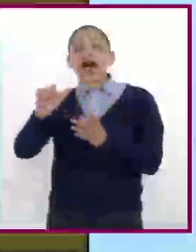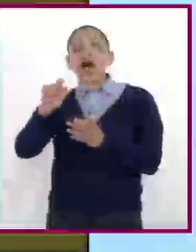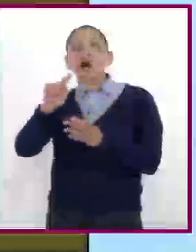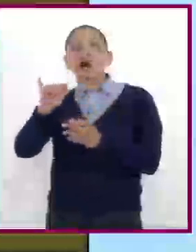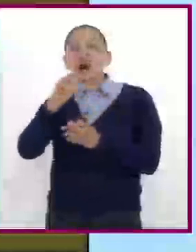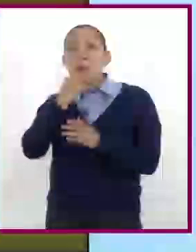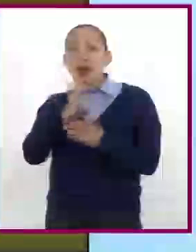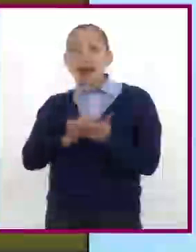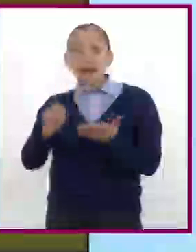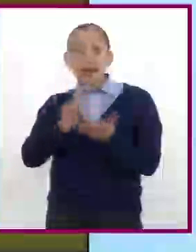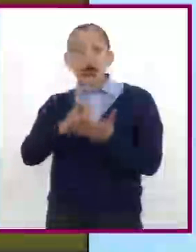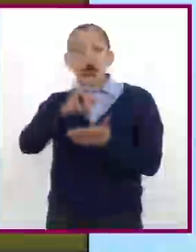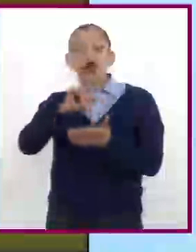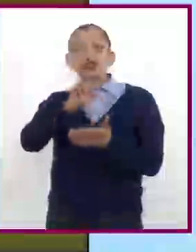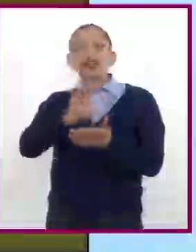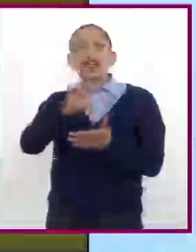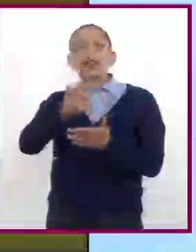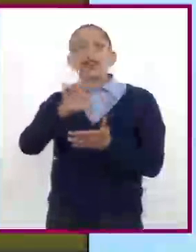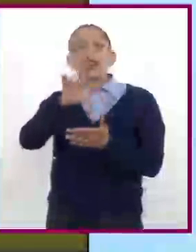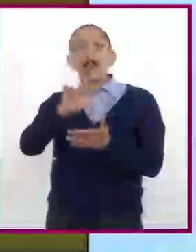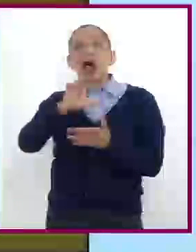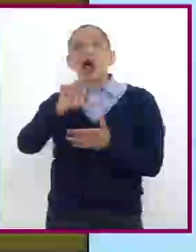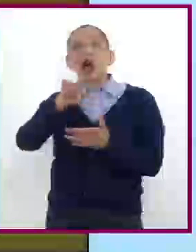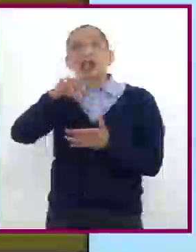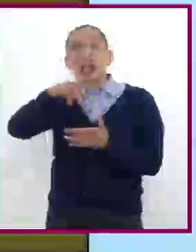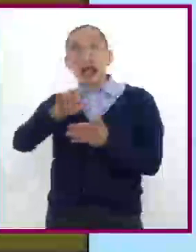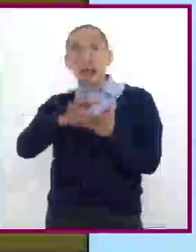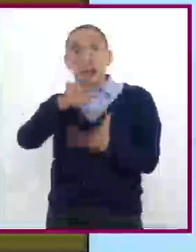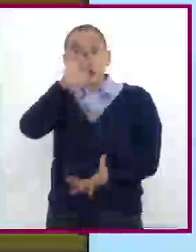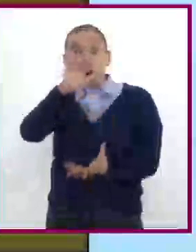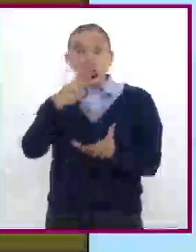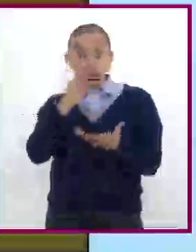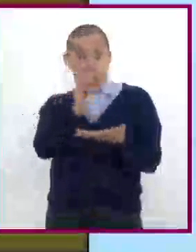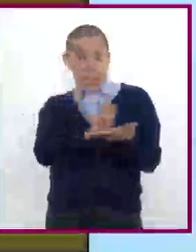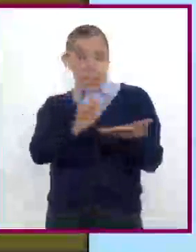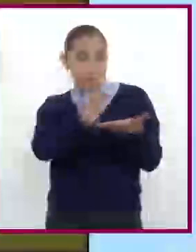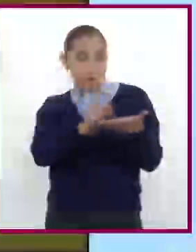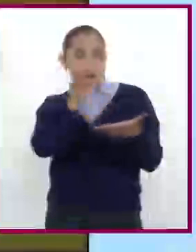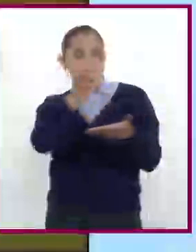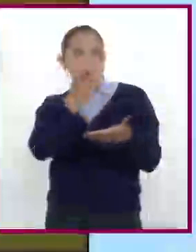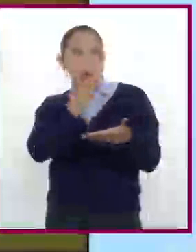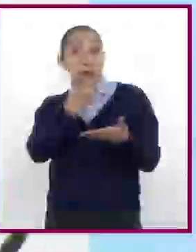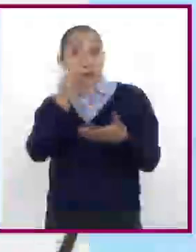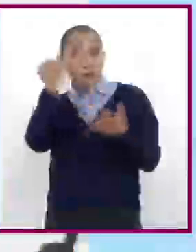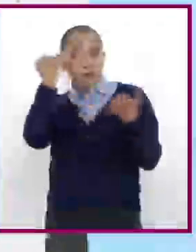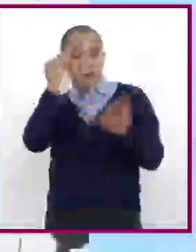escritor mexicano José de la Colina reúne la mayor parte de la prosa escrita por este autor.